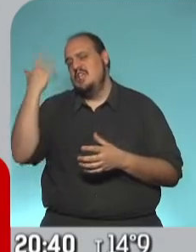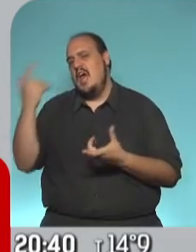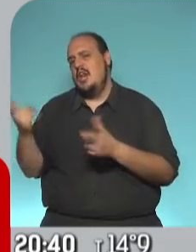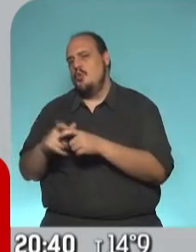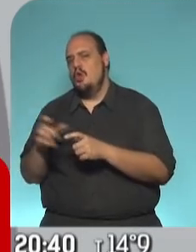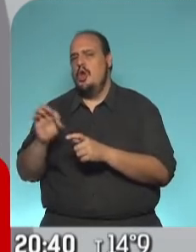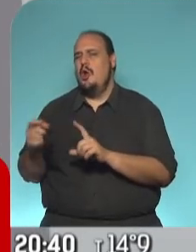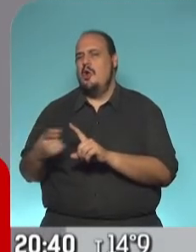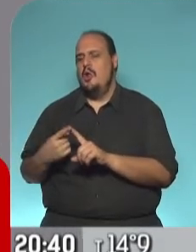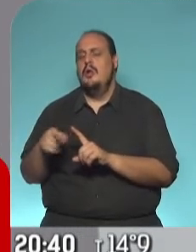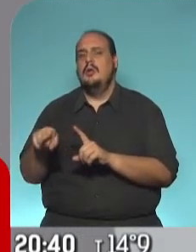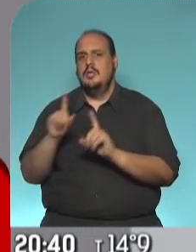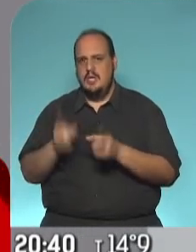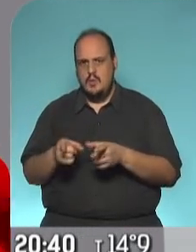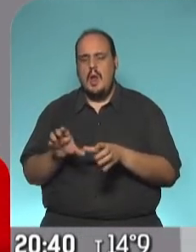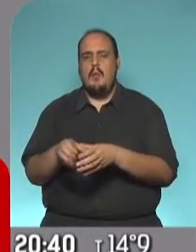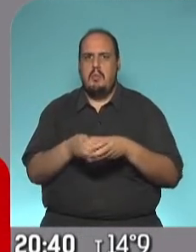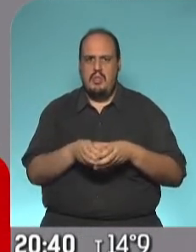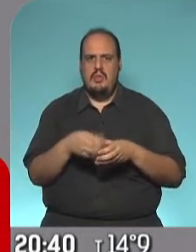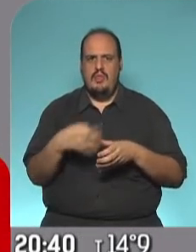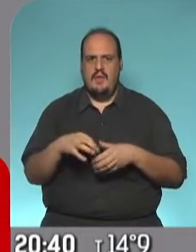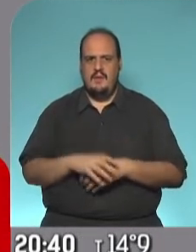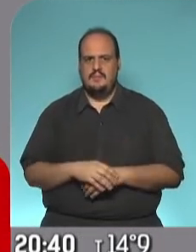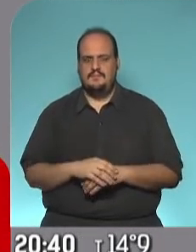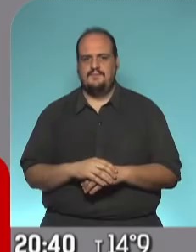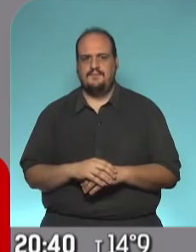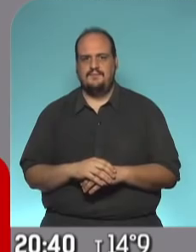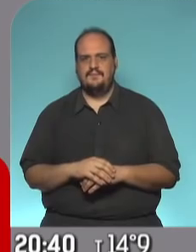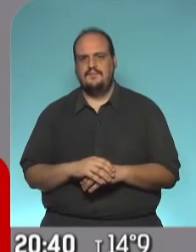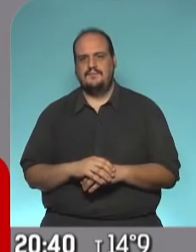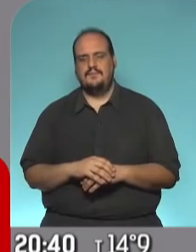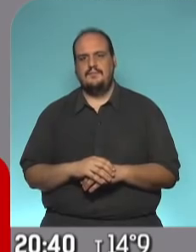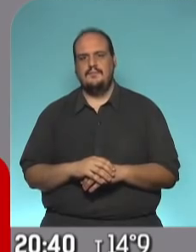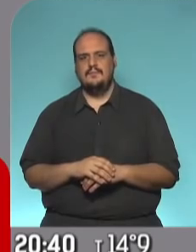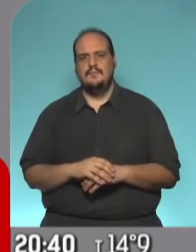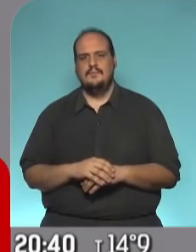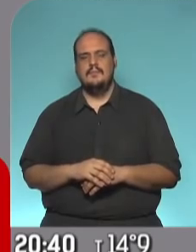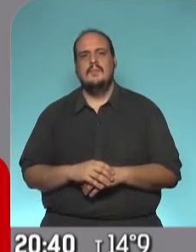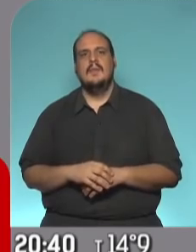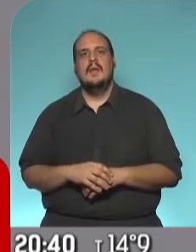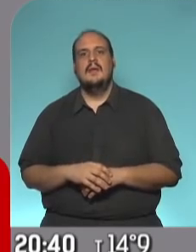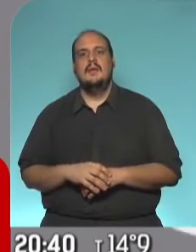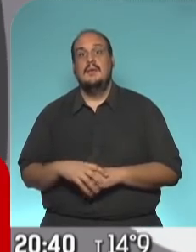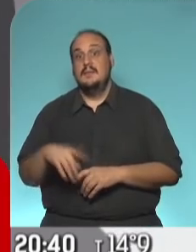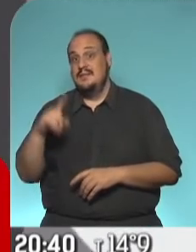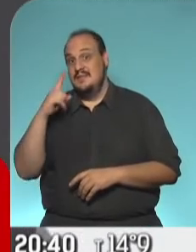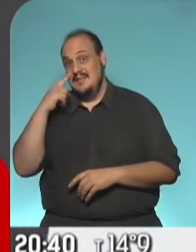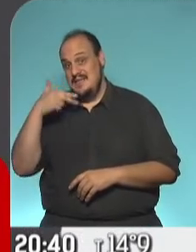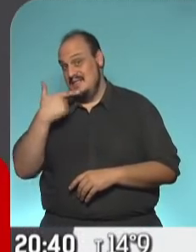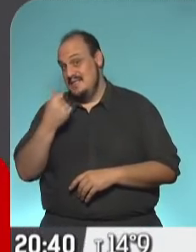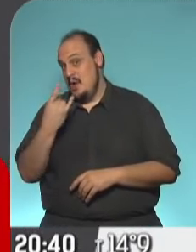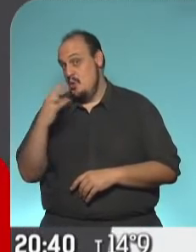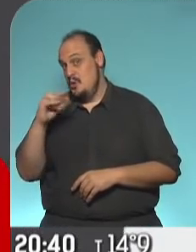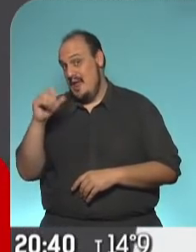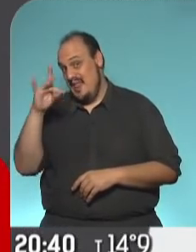también pueden ellos tener ese aislamiento? Toda persona que haya estado con un